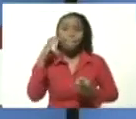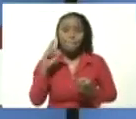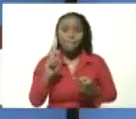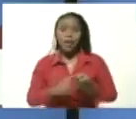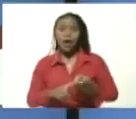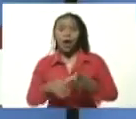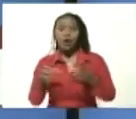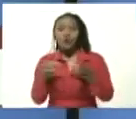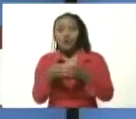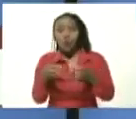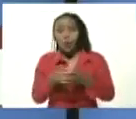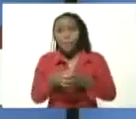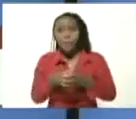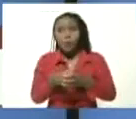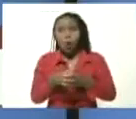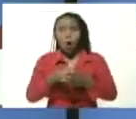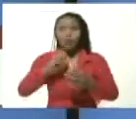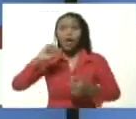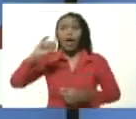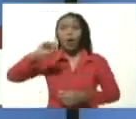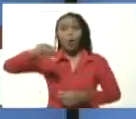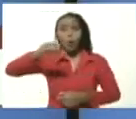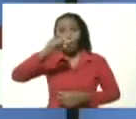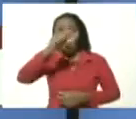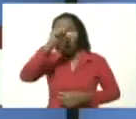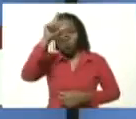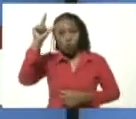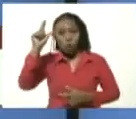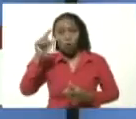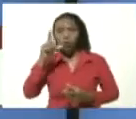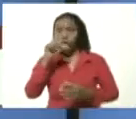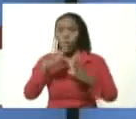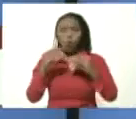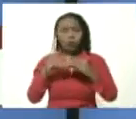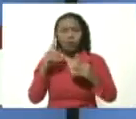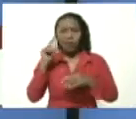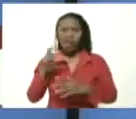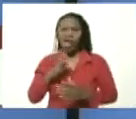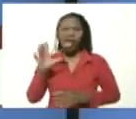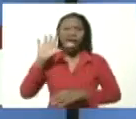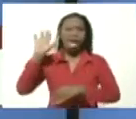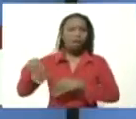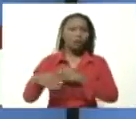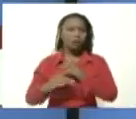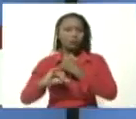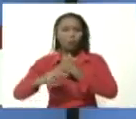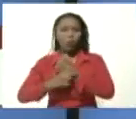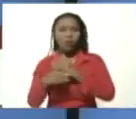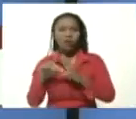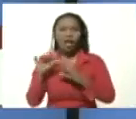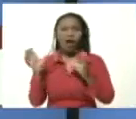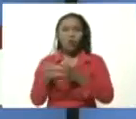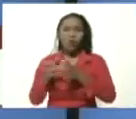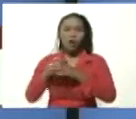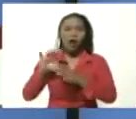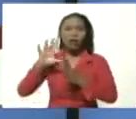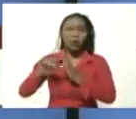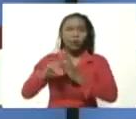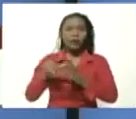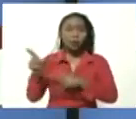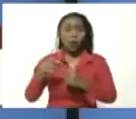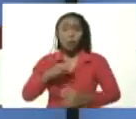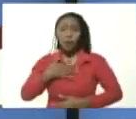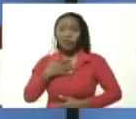grupo de Julio Borges, del grupo de Juanito Limaña, de todos ellos. Gente que pudiera